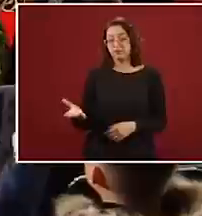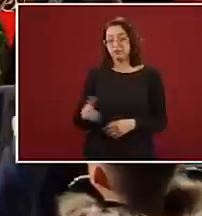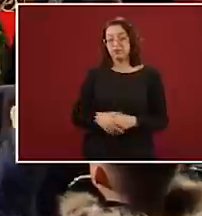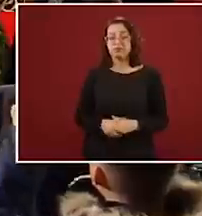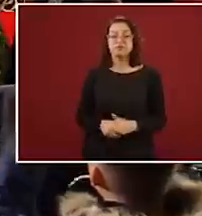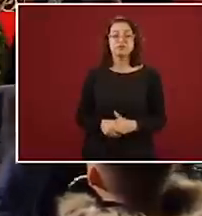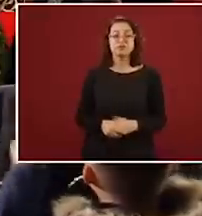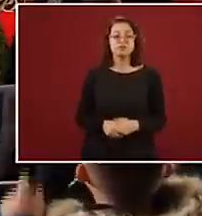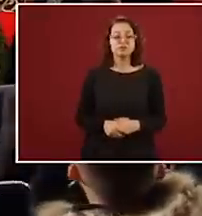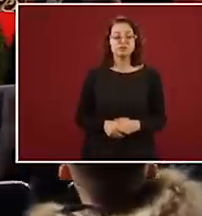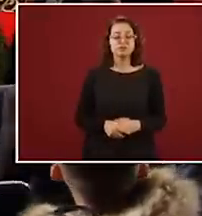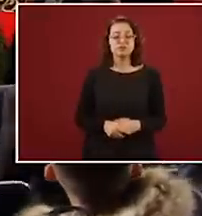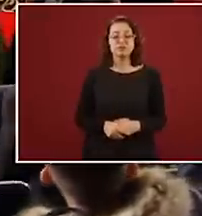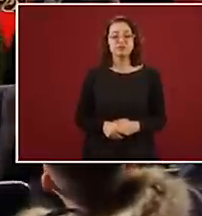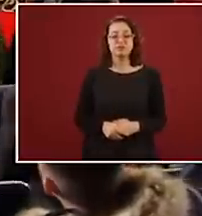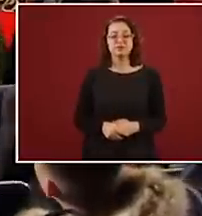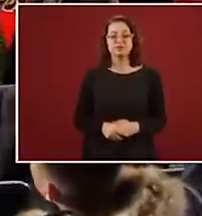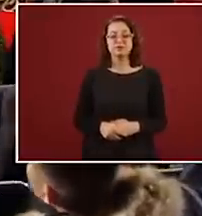A ver, pasa otra.